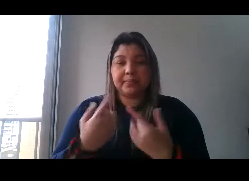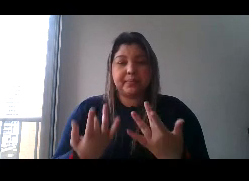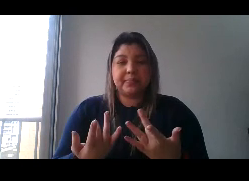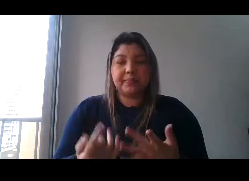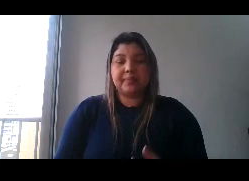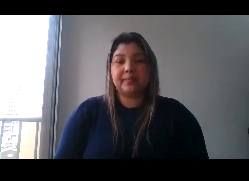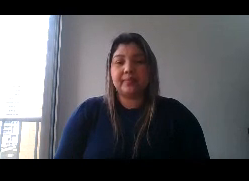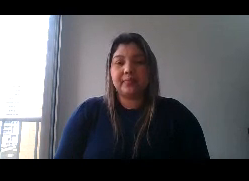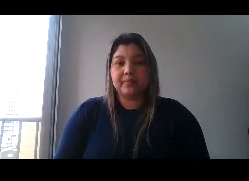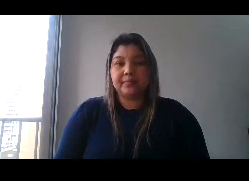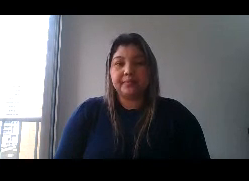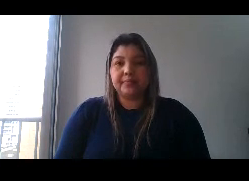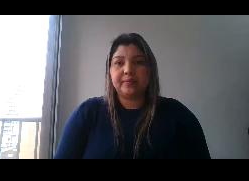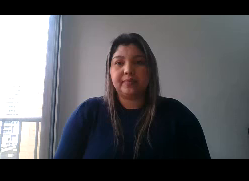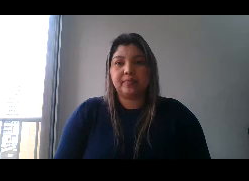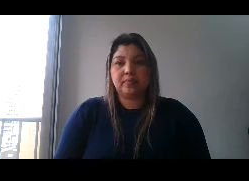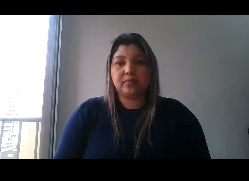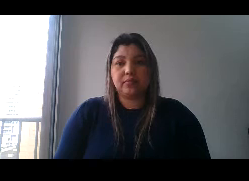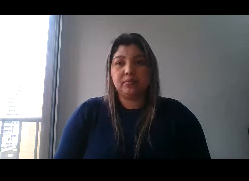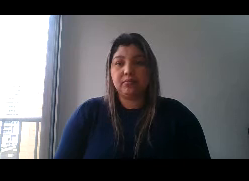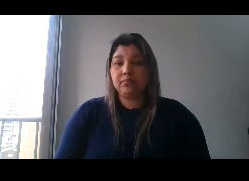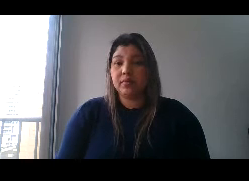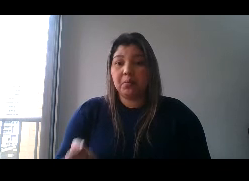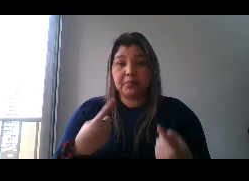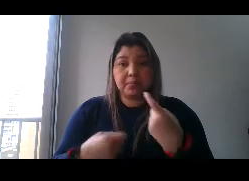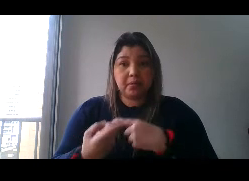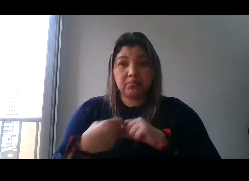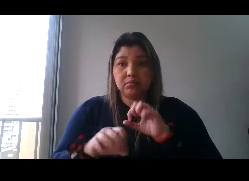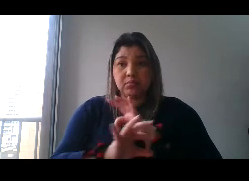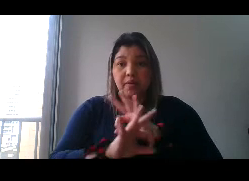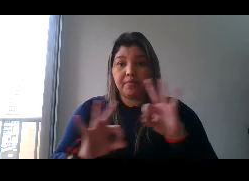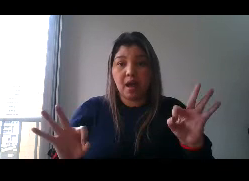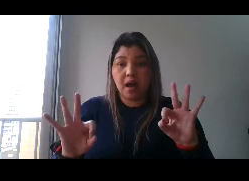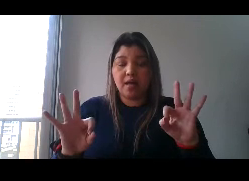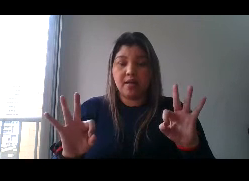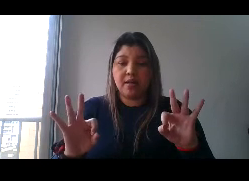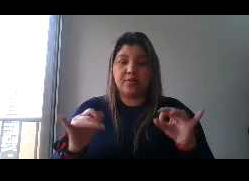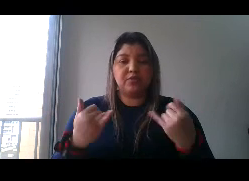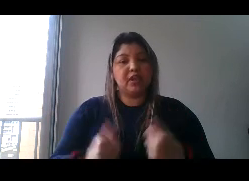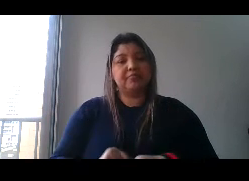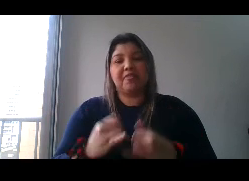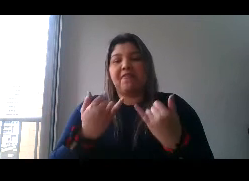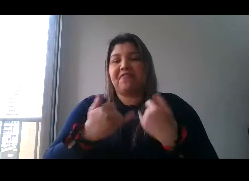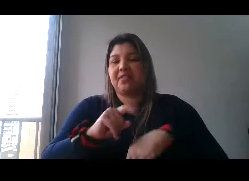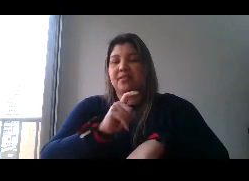dar nuevas preguntas o si no, para que demos cierre a este maravilloso espacio.